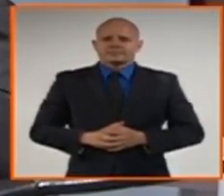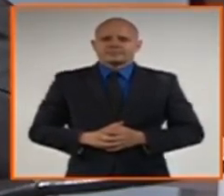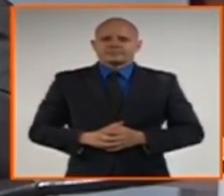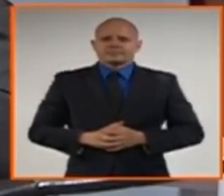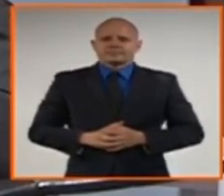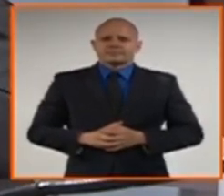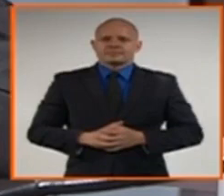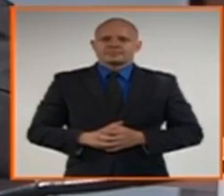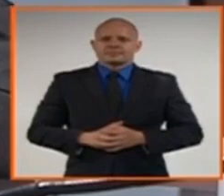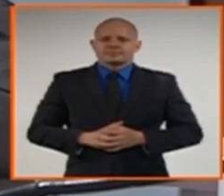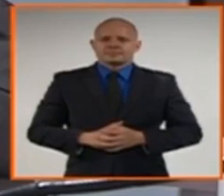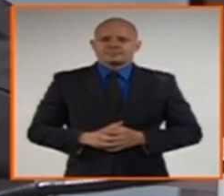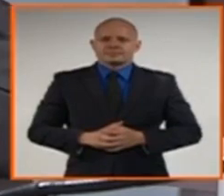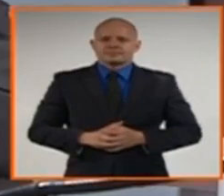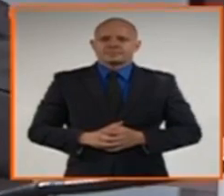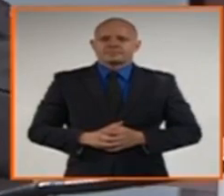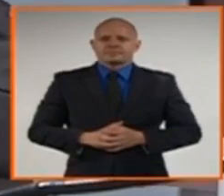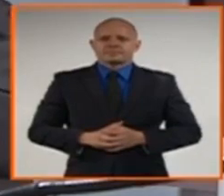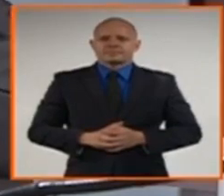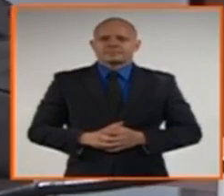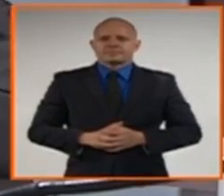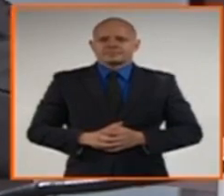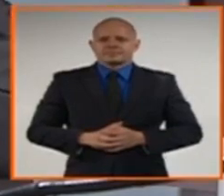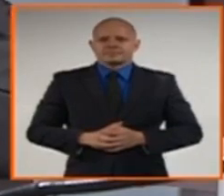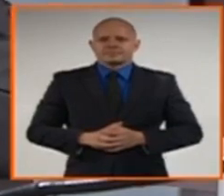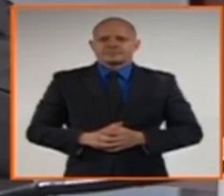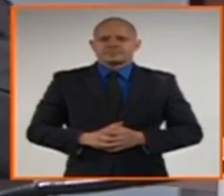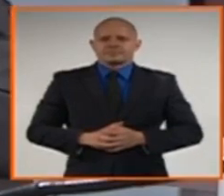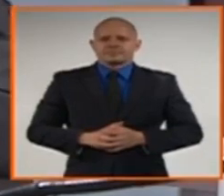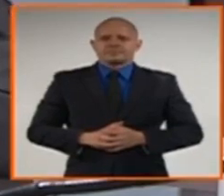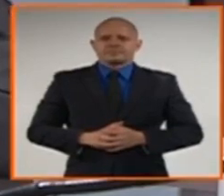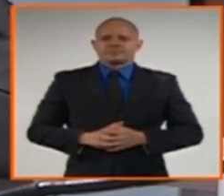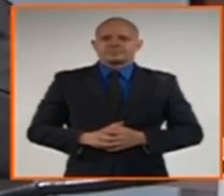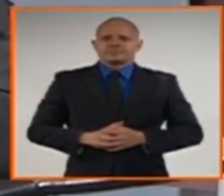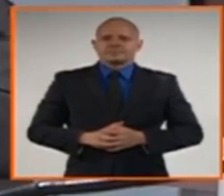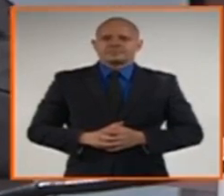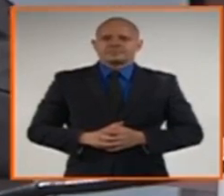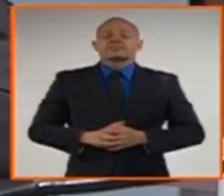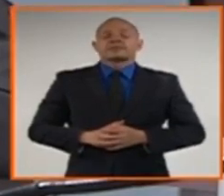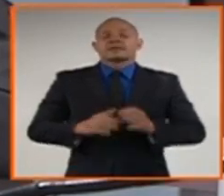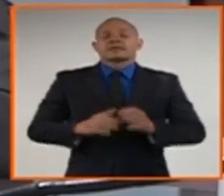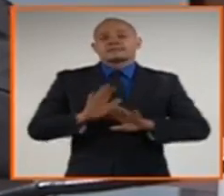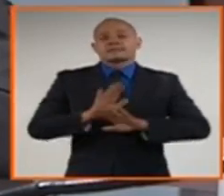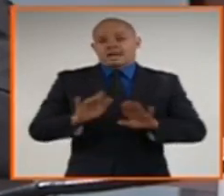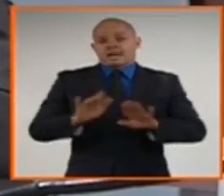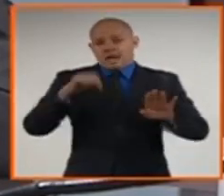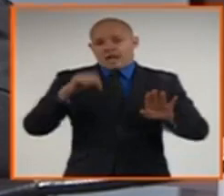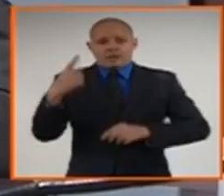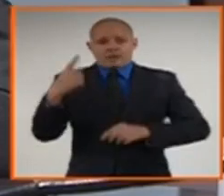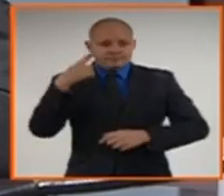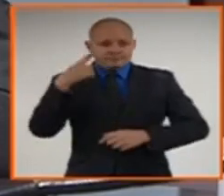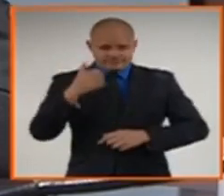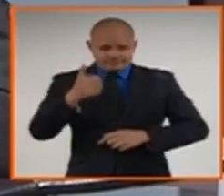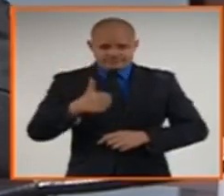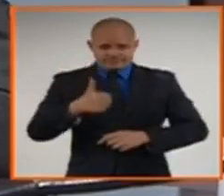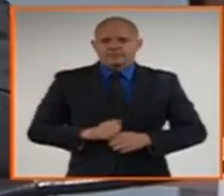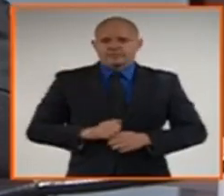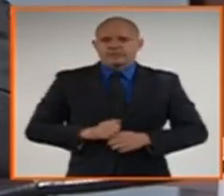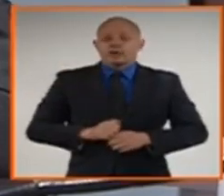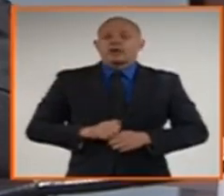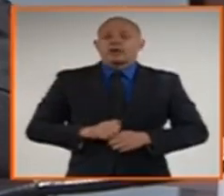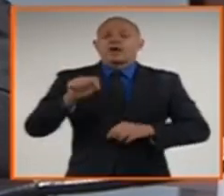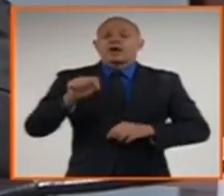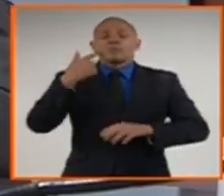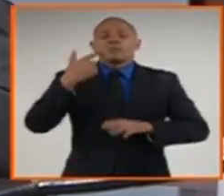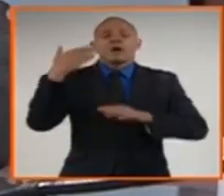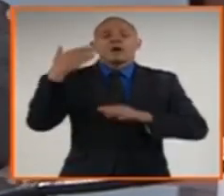idea del poder de lo que pueden hacer las vacunas y de lo que pueden hacer las vacunas justamente por amor a los niños.